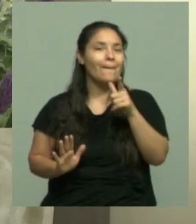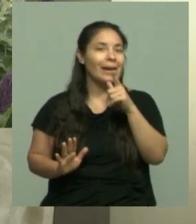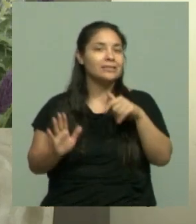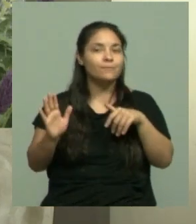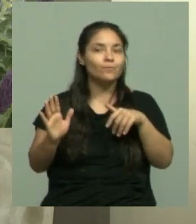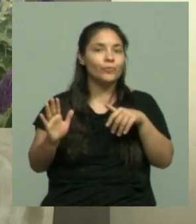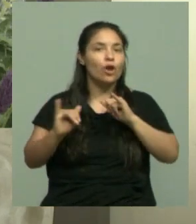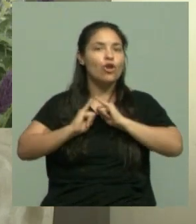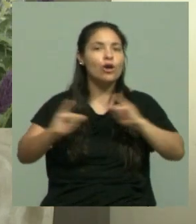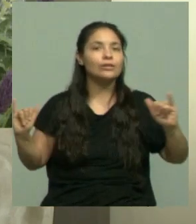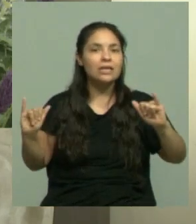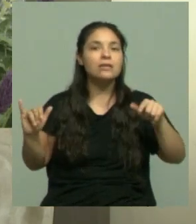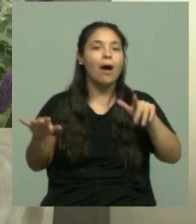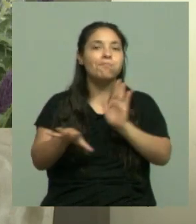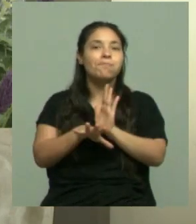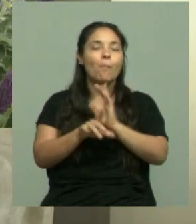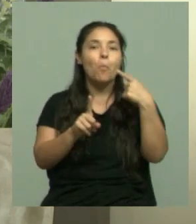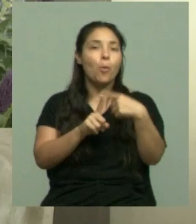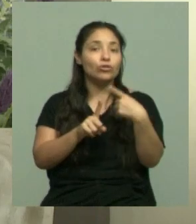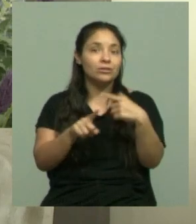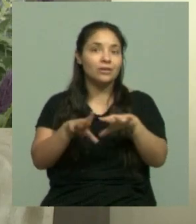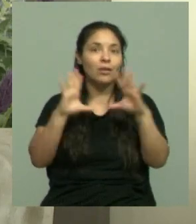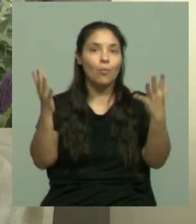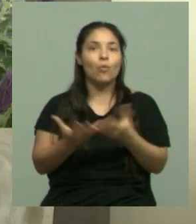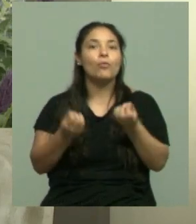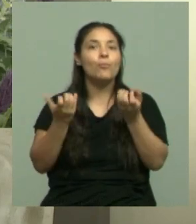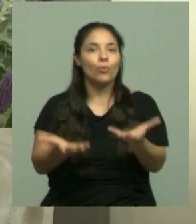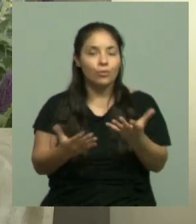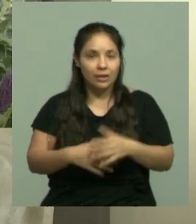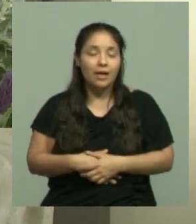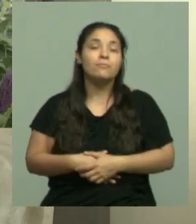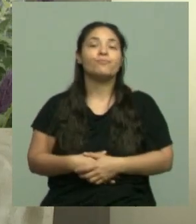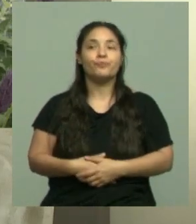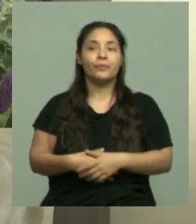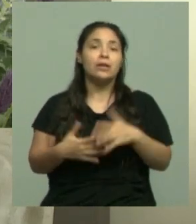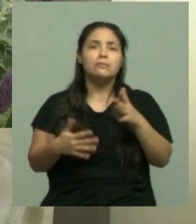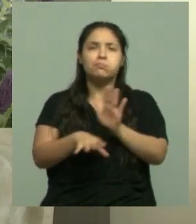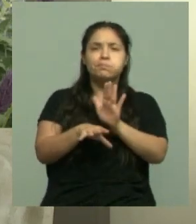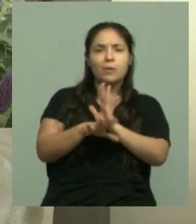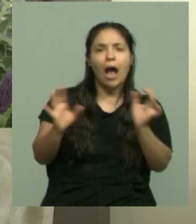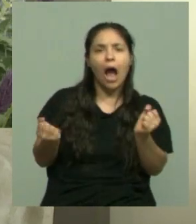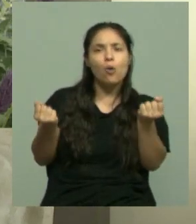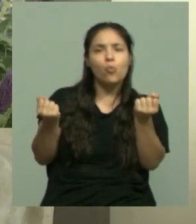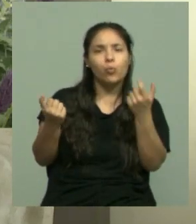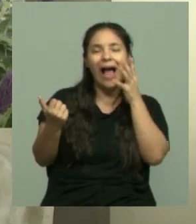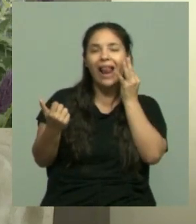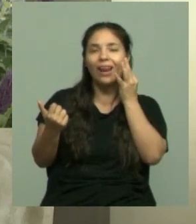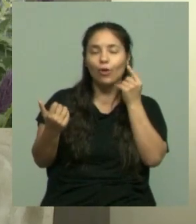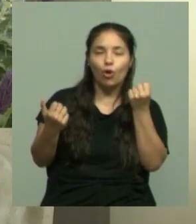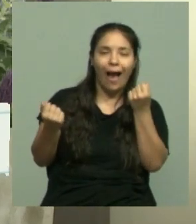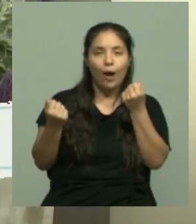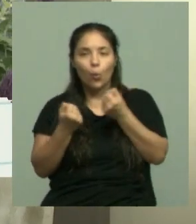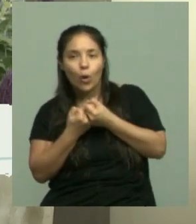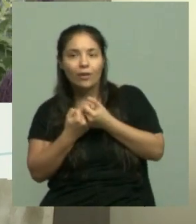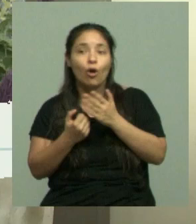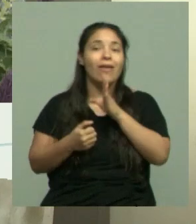noticia más positiva en el marco global, en el sentido de lo que podría llegar a representar una tregua entre Israel y